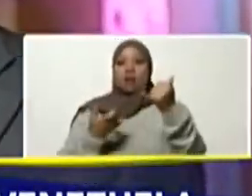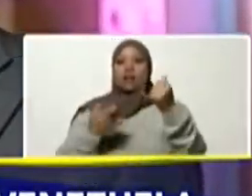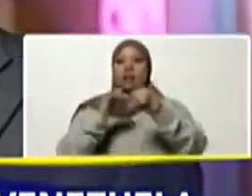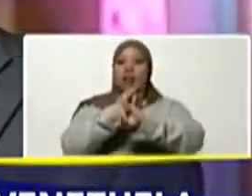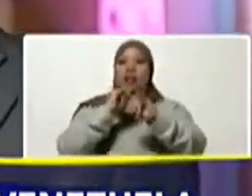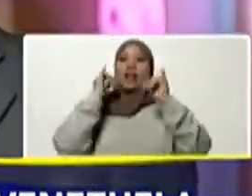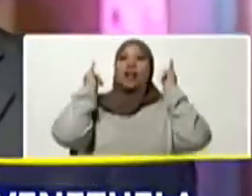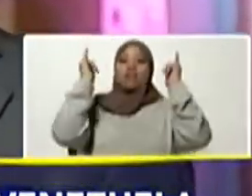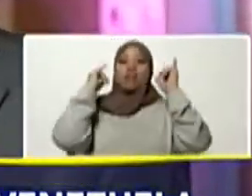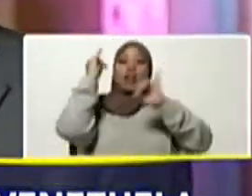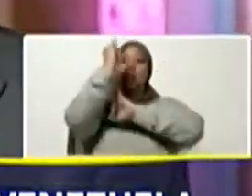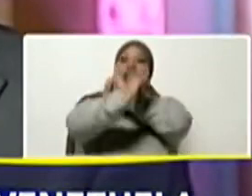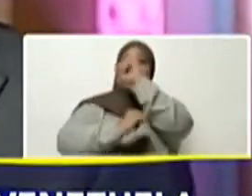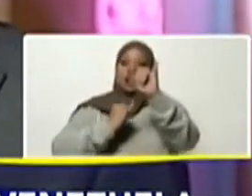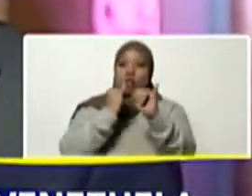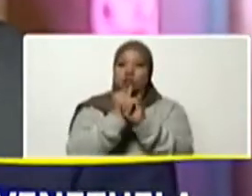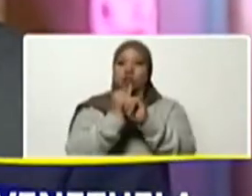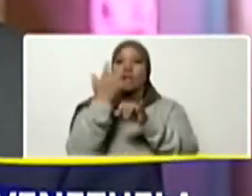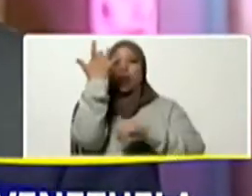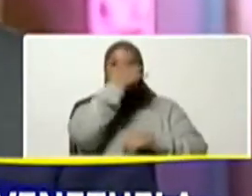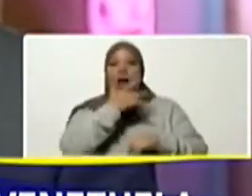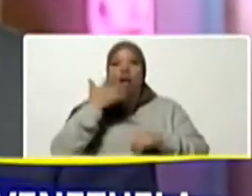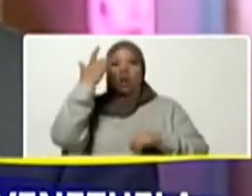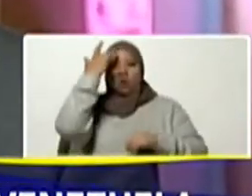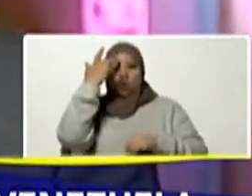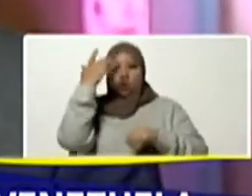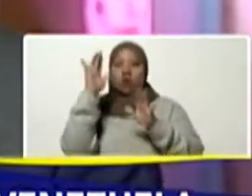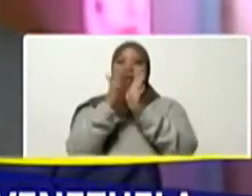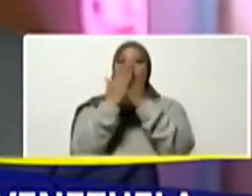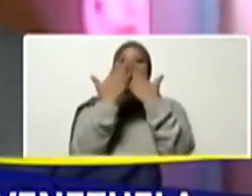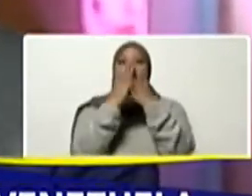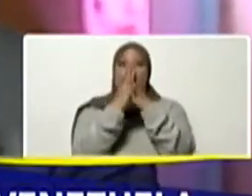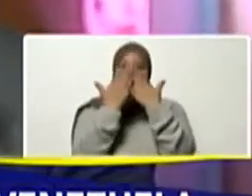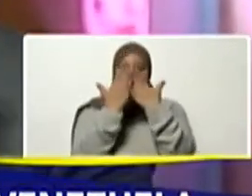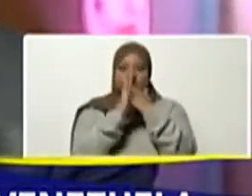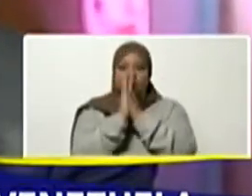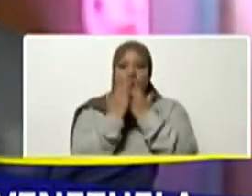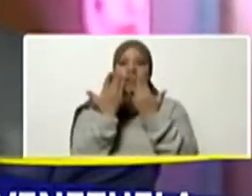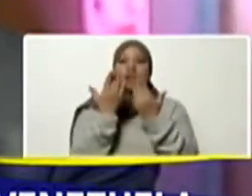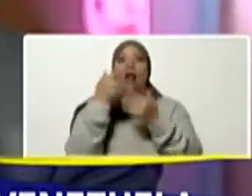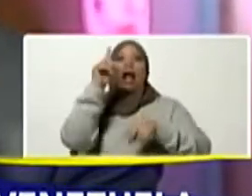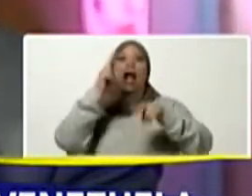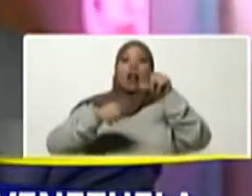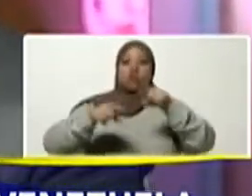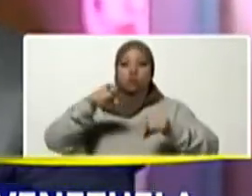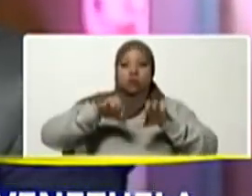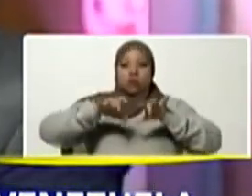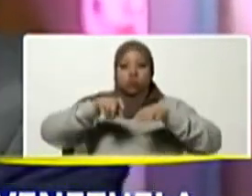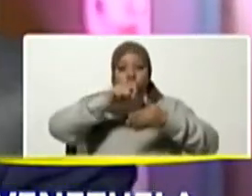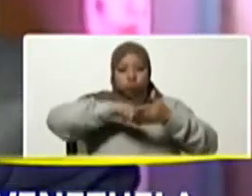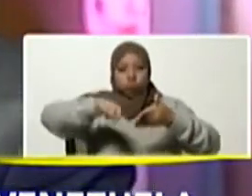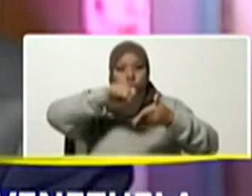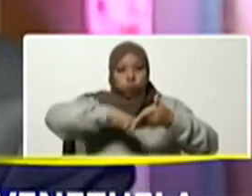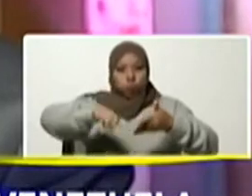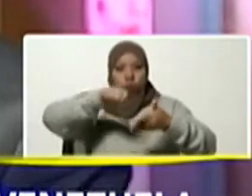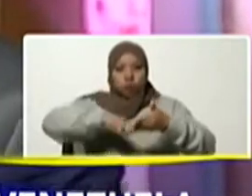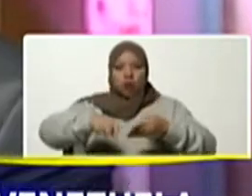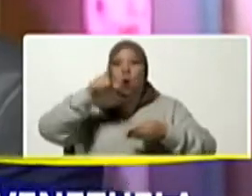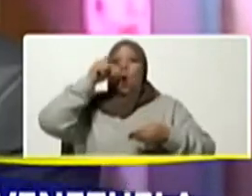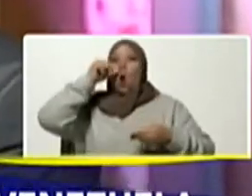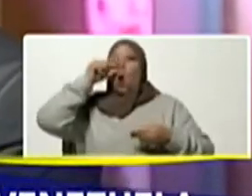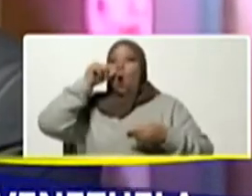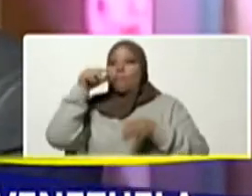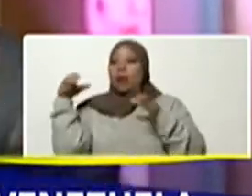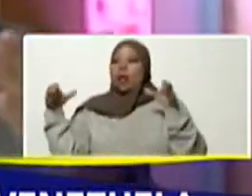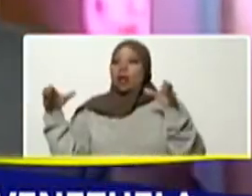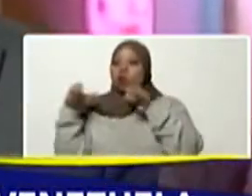Feria Internacional del Libro de Venezuela habíamos tenido escritores homenajeados del género masculino,